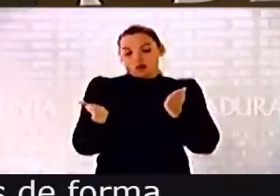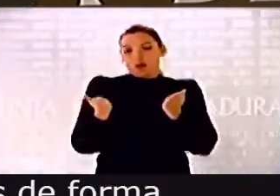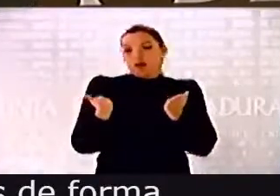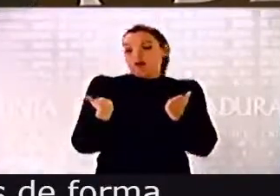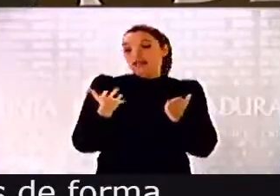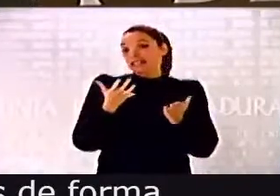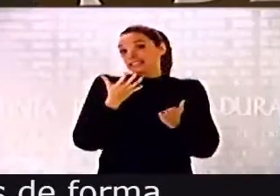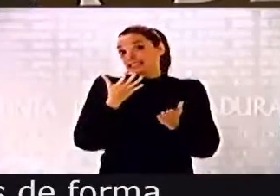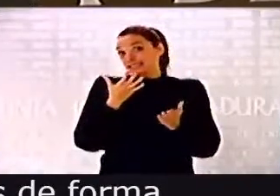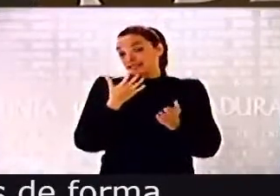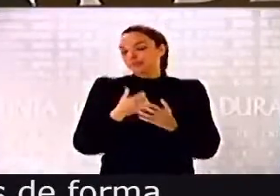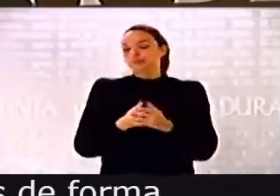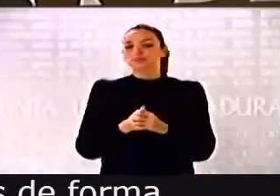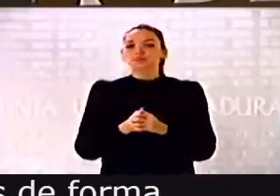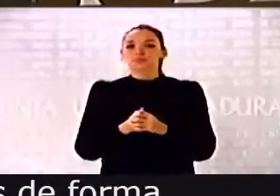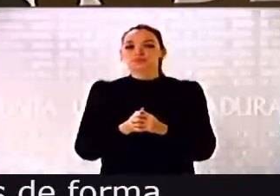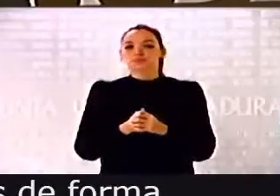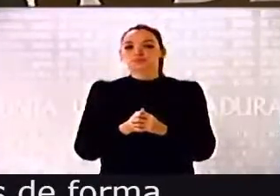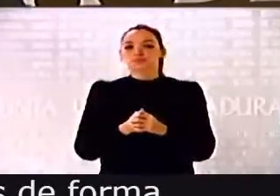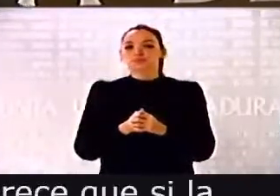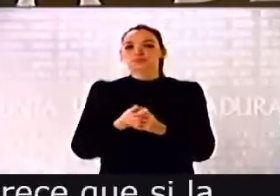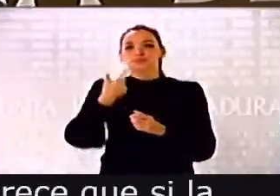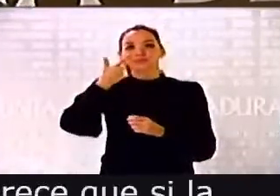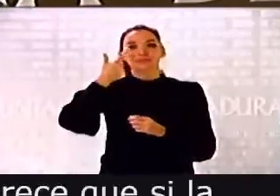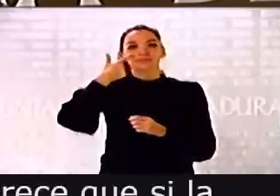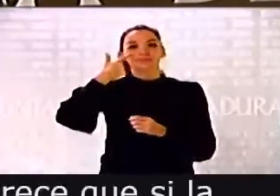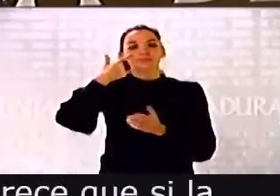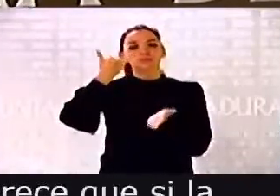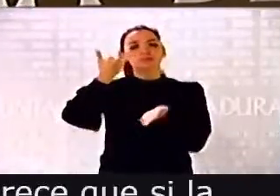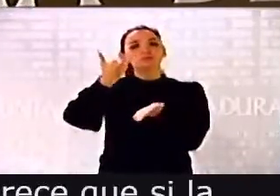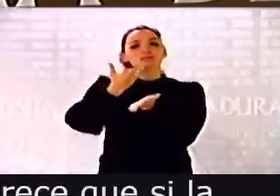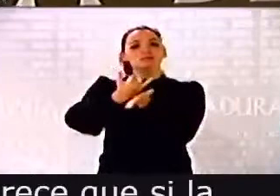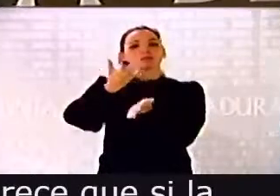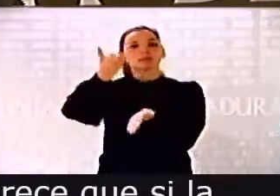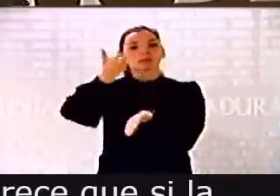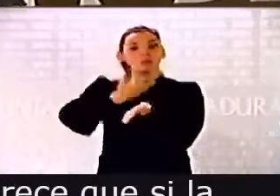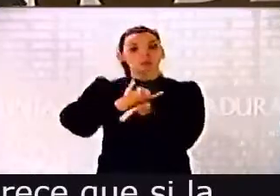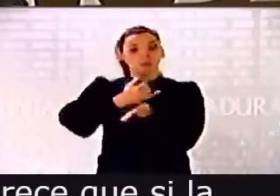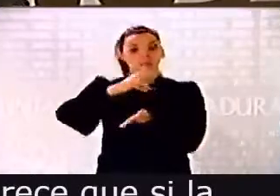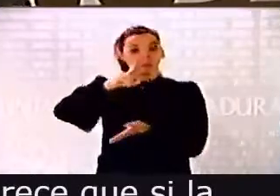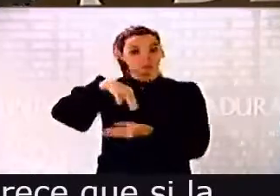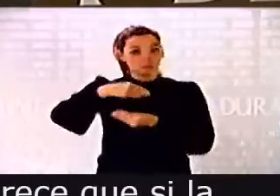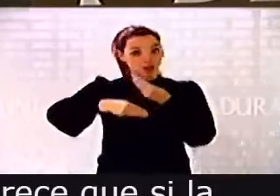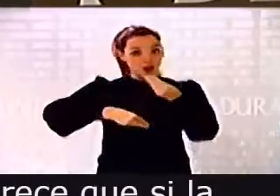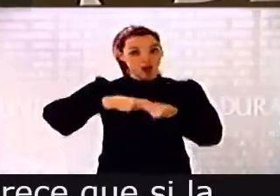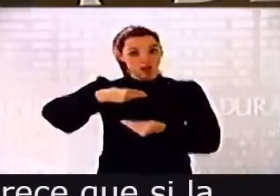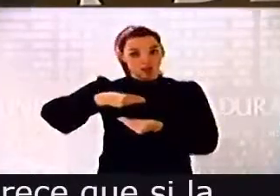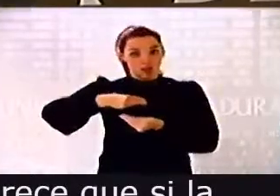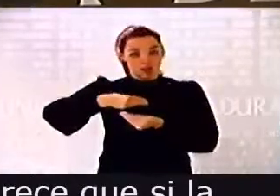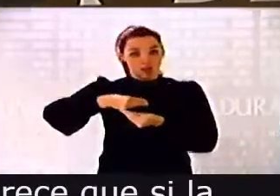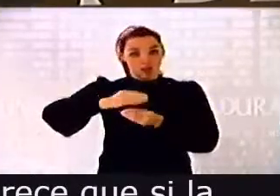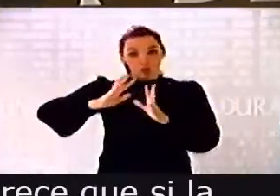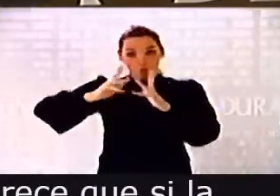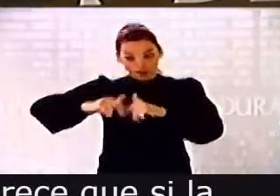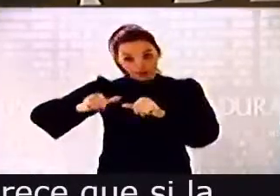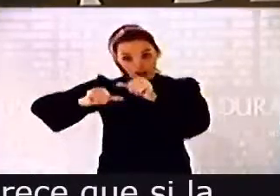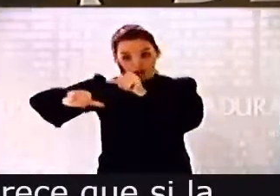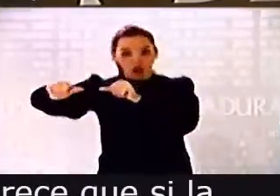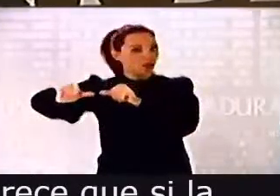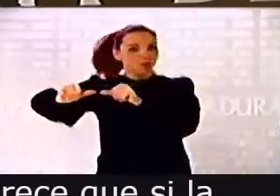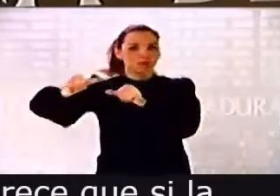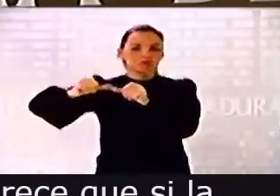la curva, en lugar de verla por cuándo hemos realizado la prueba, la vemos en cuándo se han iniciado los